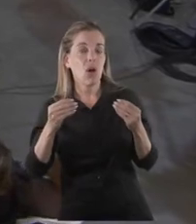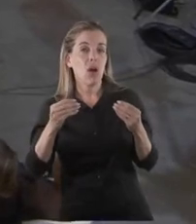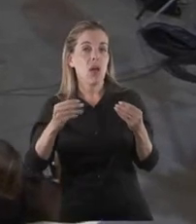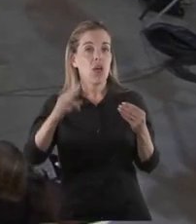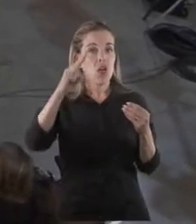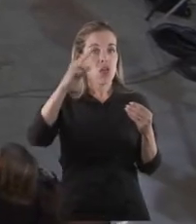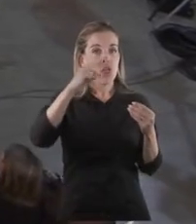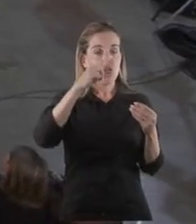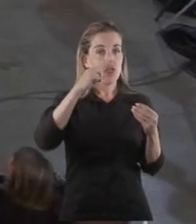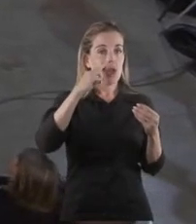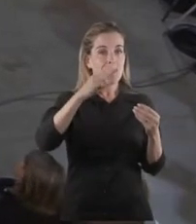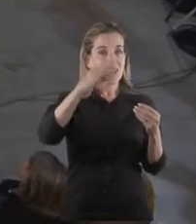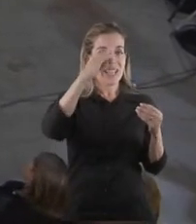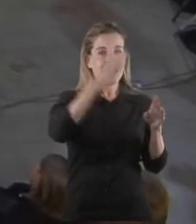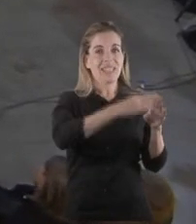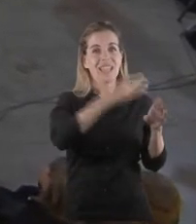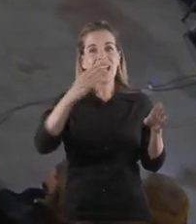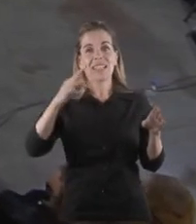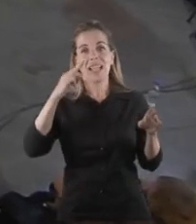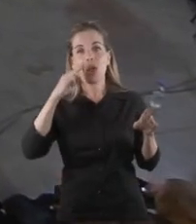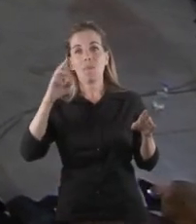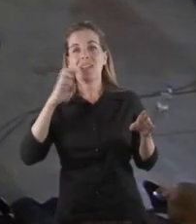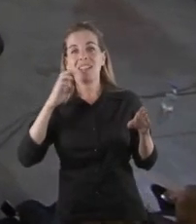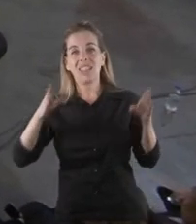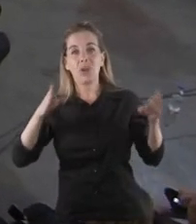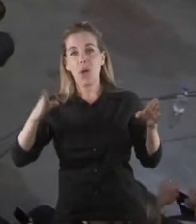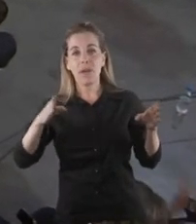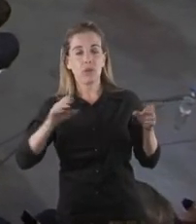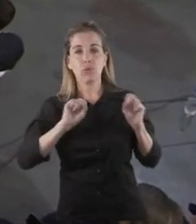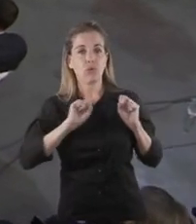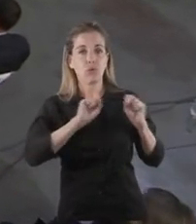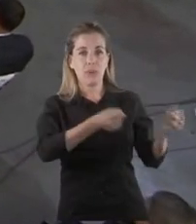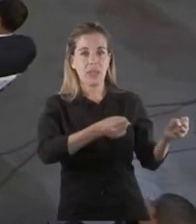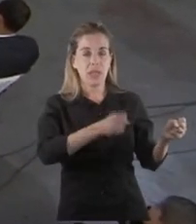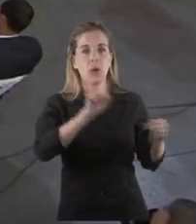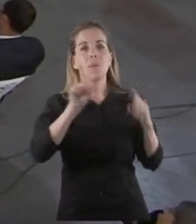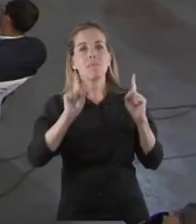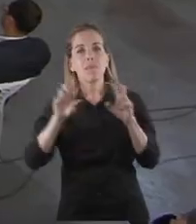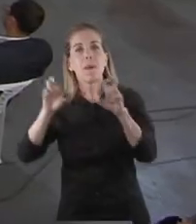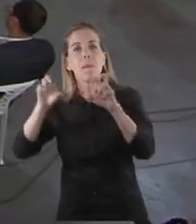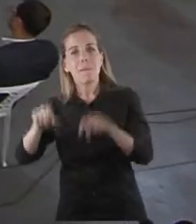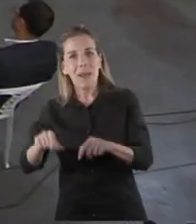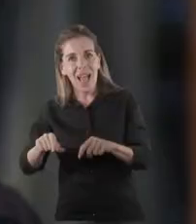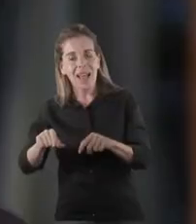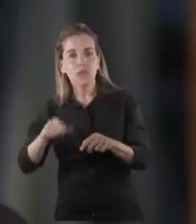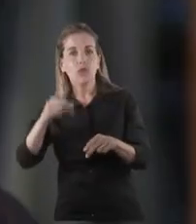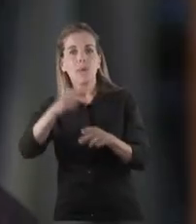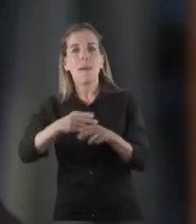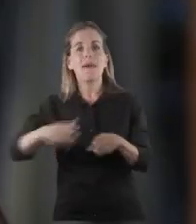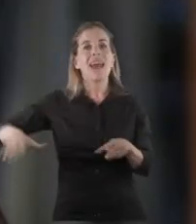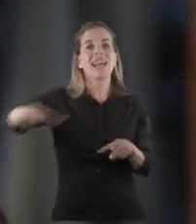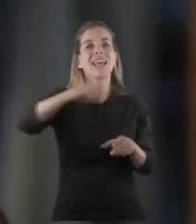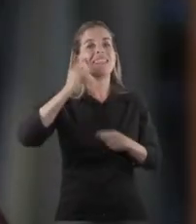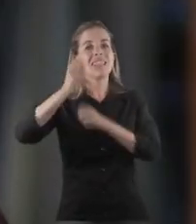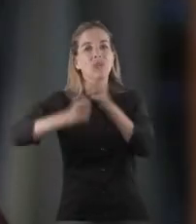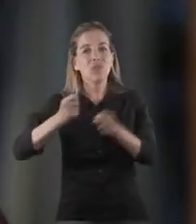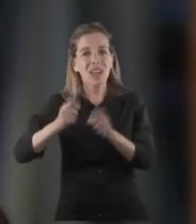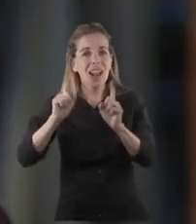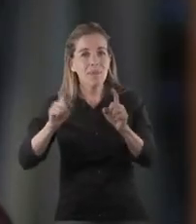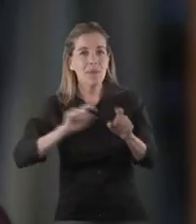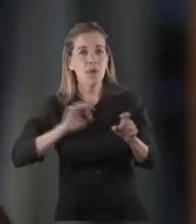2015 al 2019. Programa de Desarrollo de Parques Industriales que fue desfinanciado totalmente entre el 2015 y el